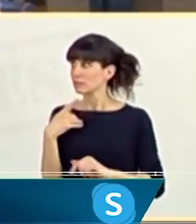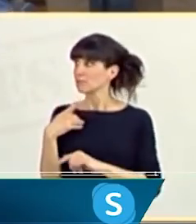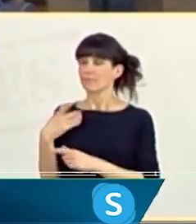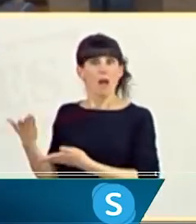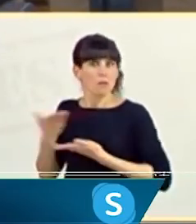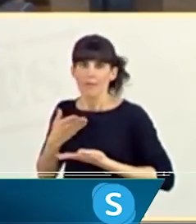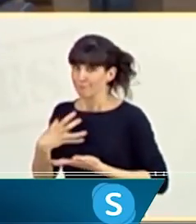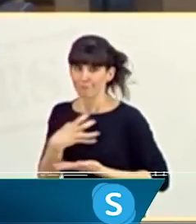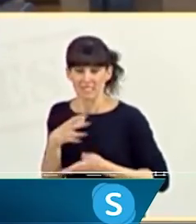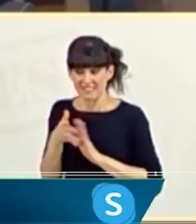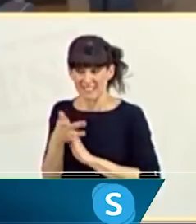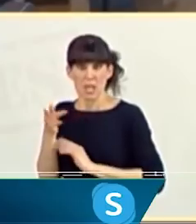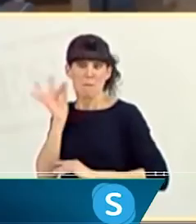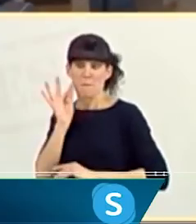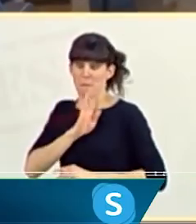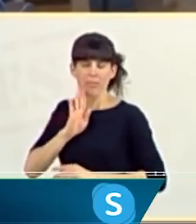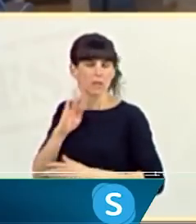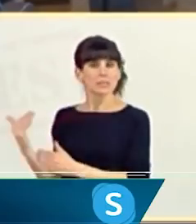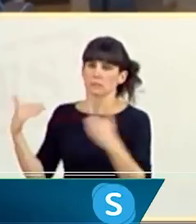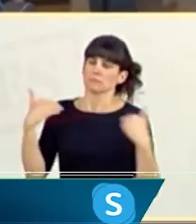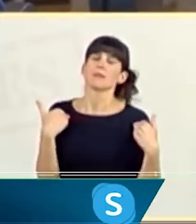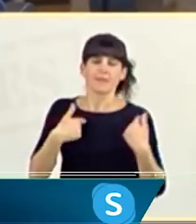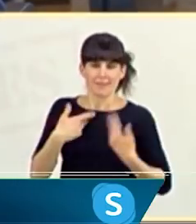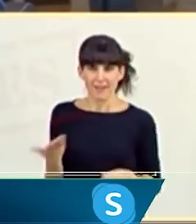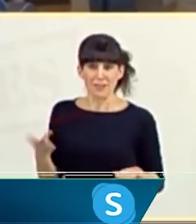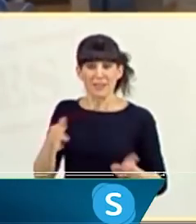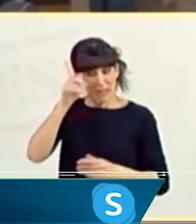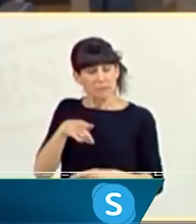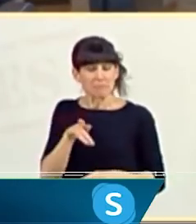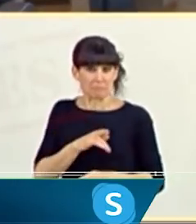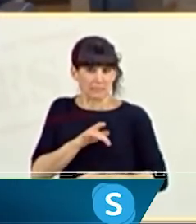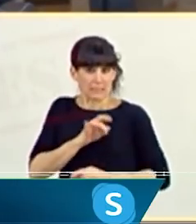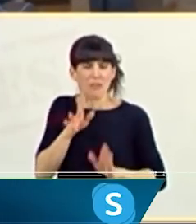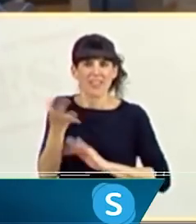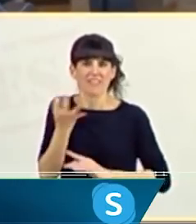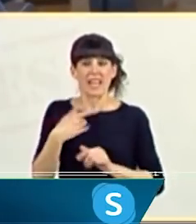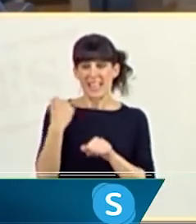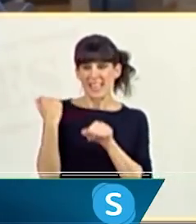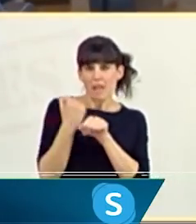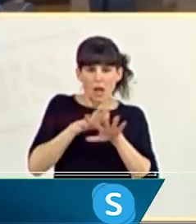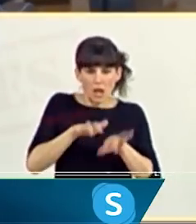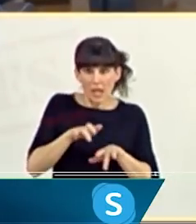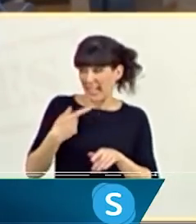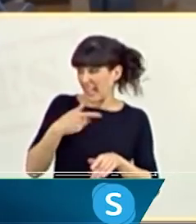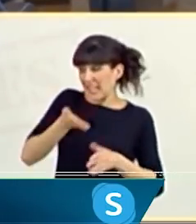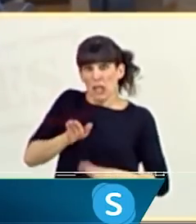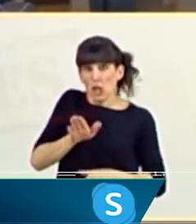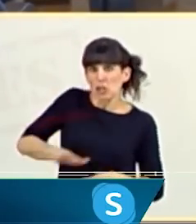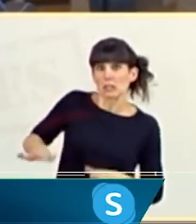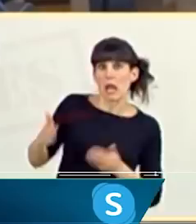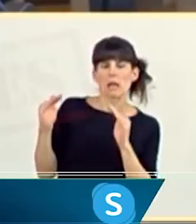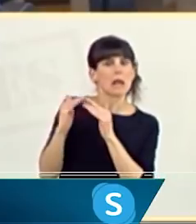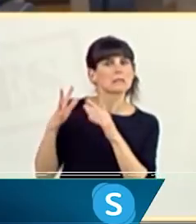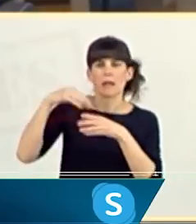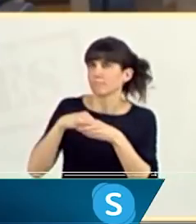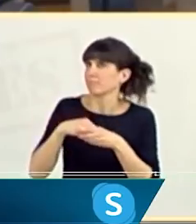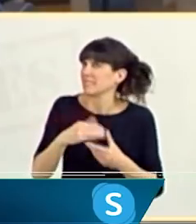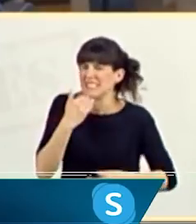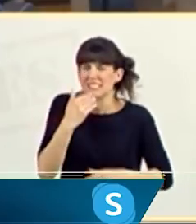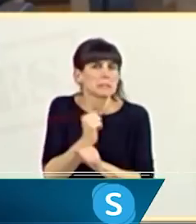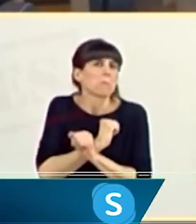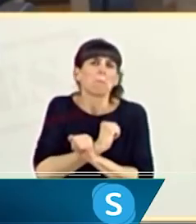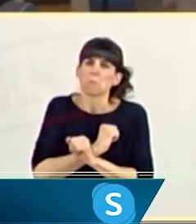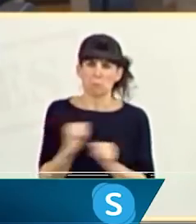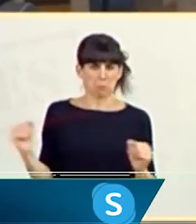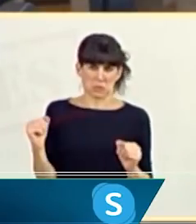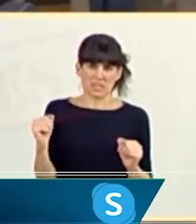verdad alguna vez, una verdad que no esté encajada en la realidad orwelliana de